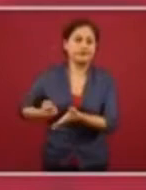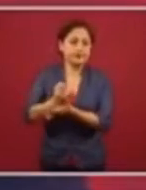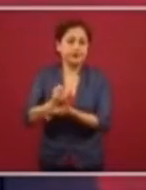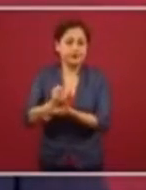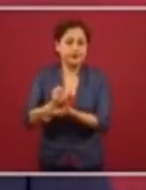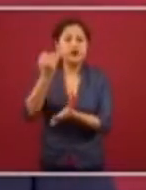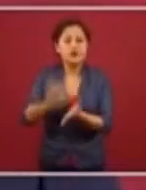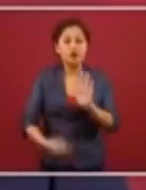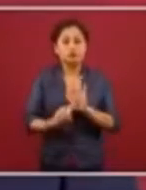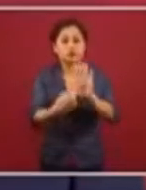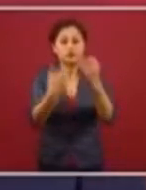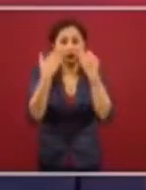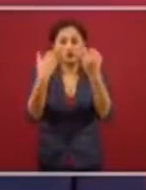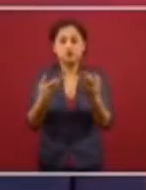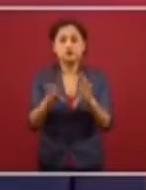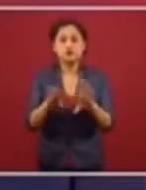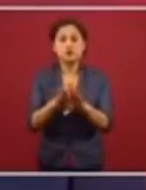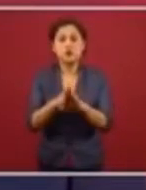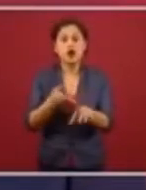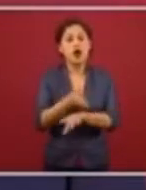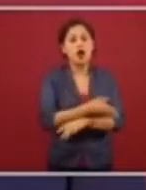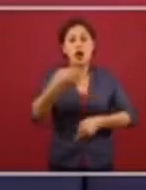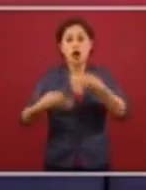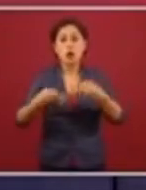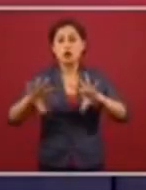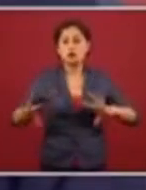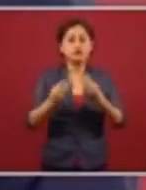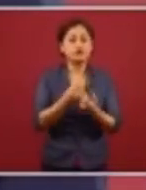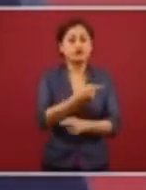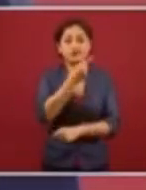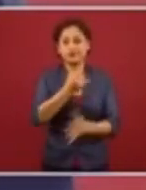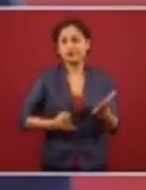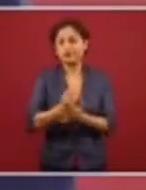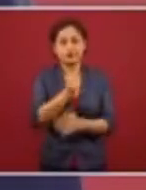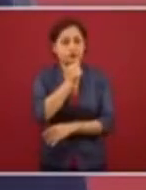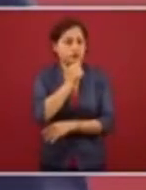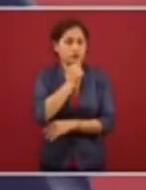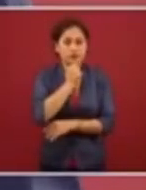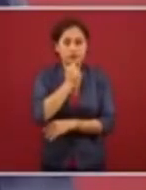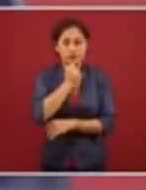las pruebas. No puede haber juicio sumario y no puede haber